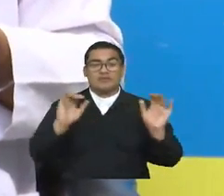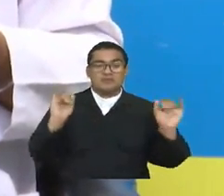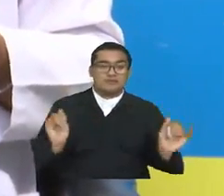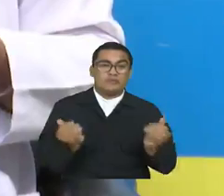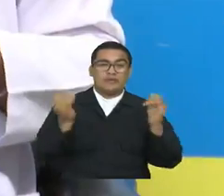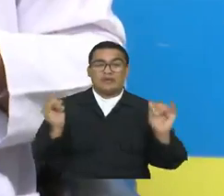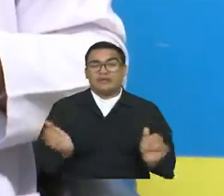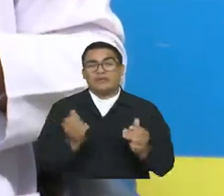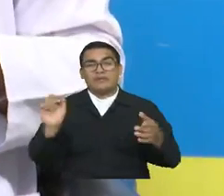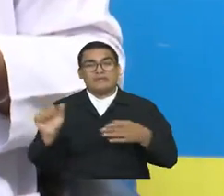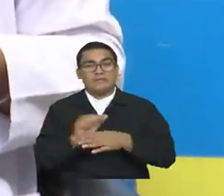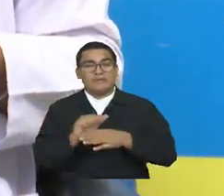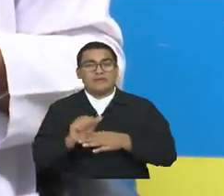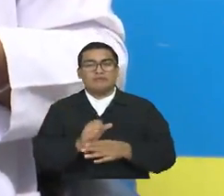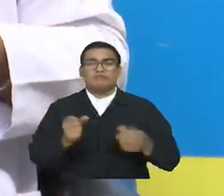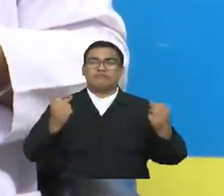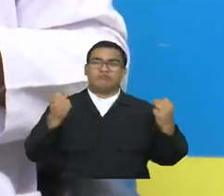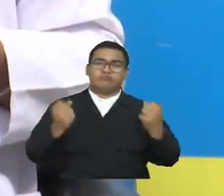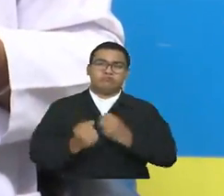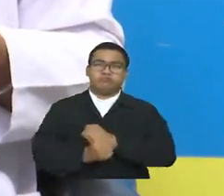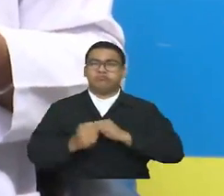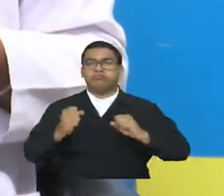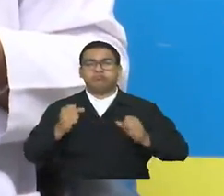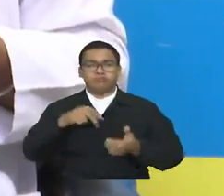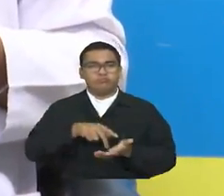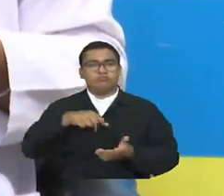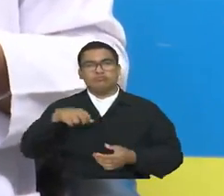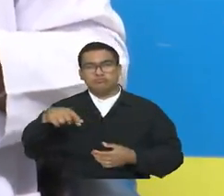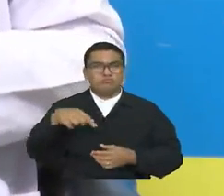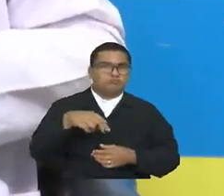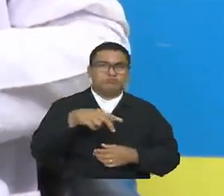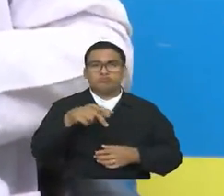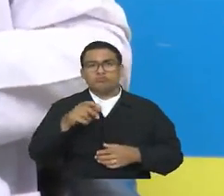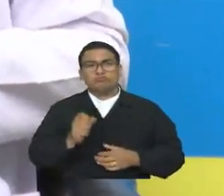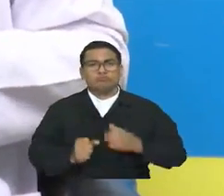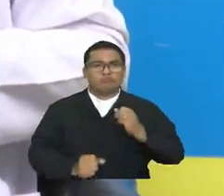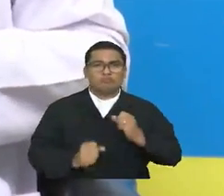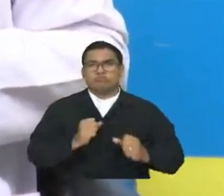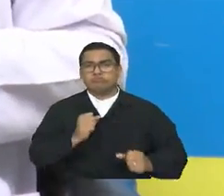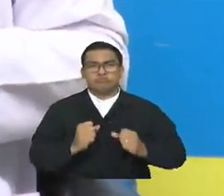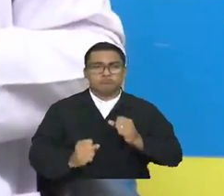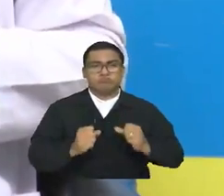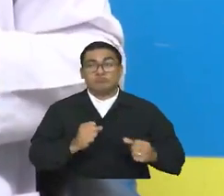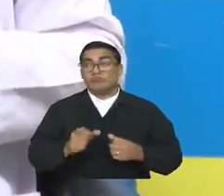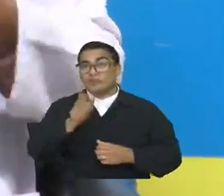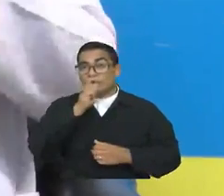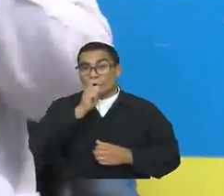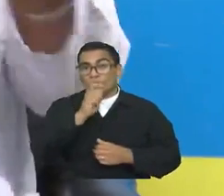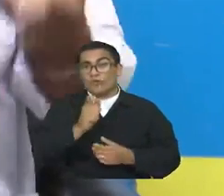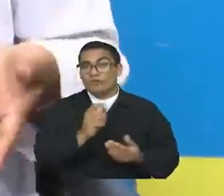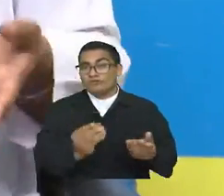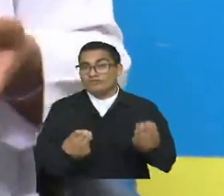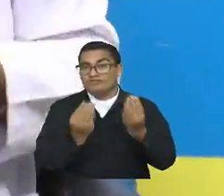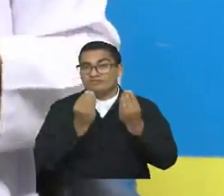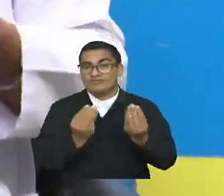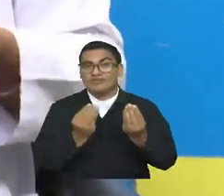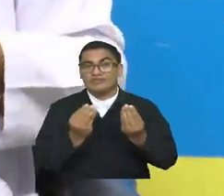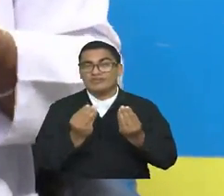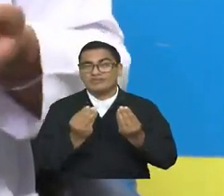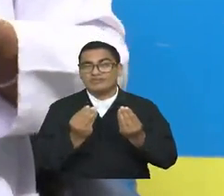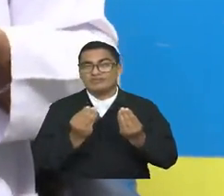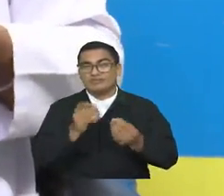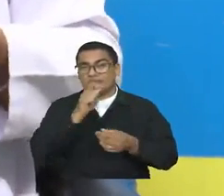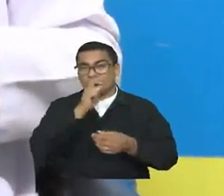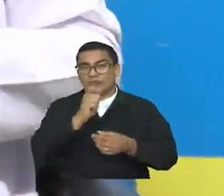entre juegos, ejercicios físicos no extenuantes, trotar, correr, y el que me gusta mucho a mí recomendar, porque no te quita mucho tiempo y